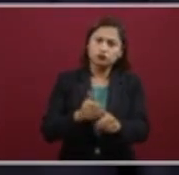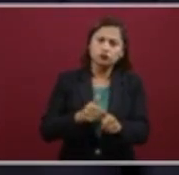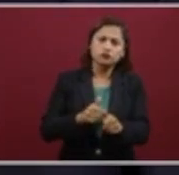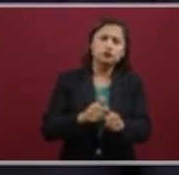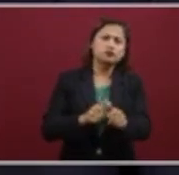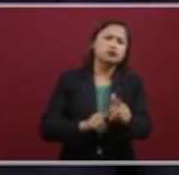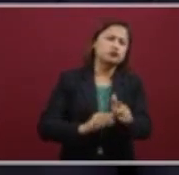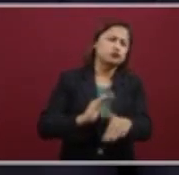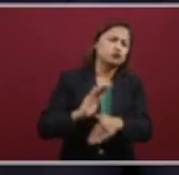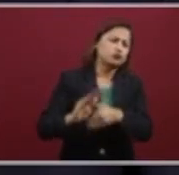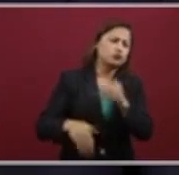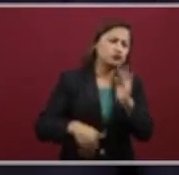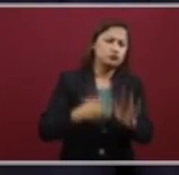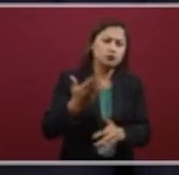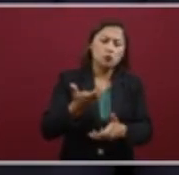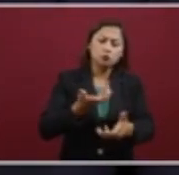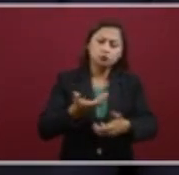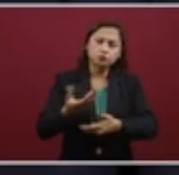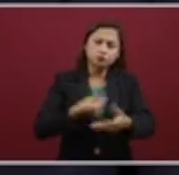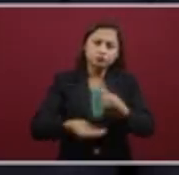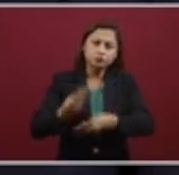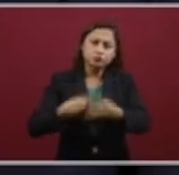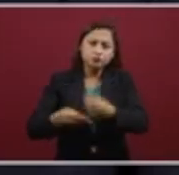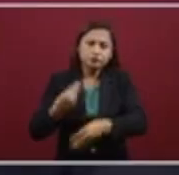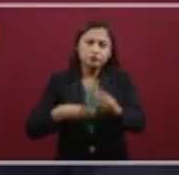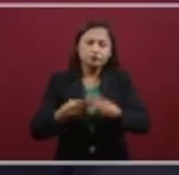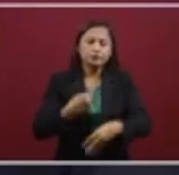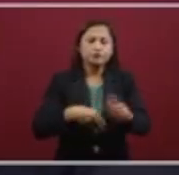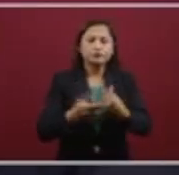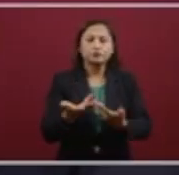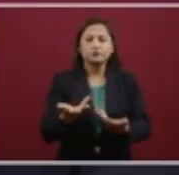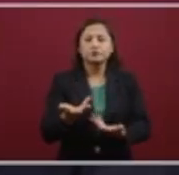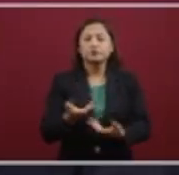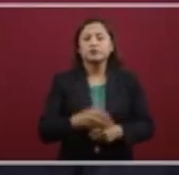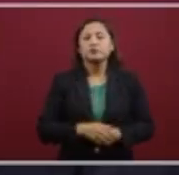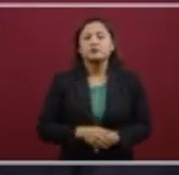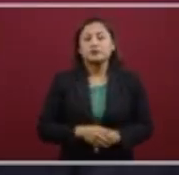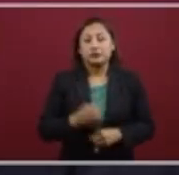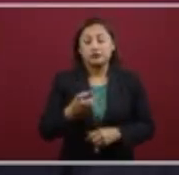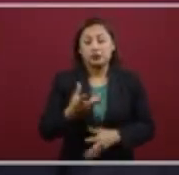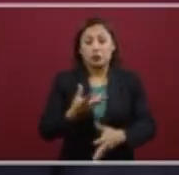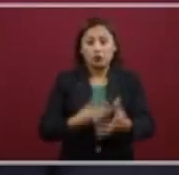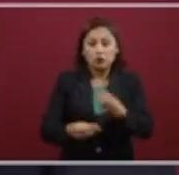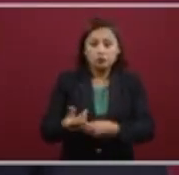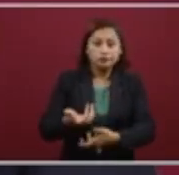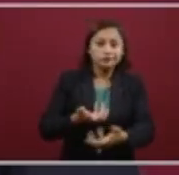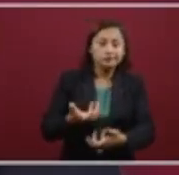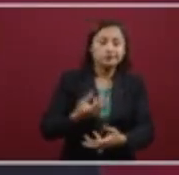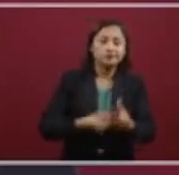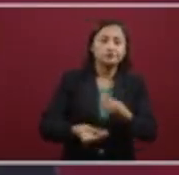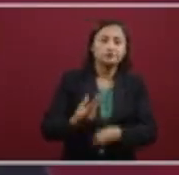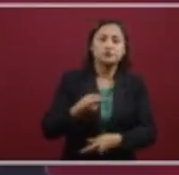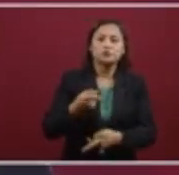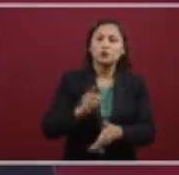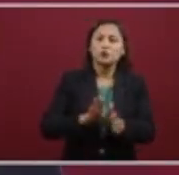está aumentando el comercio, están aumentando